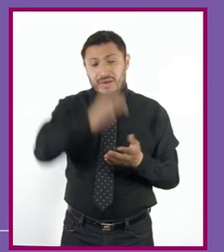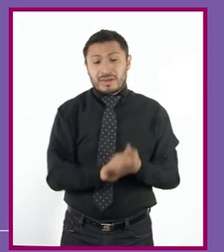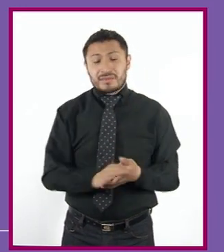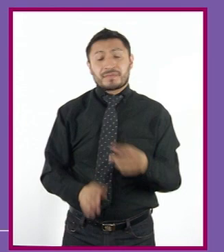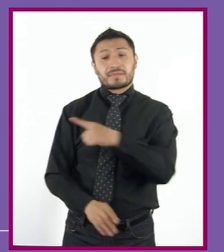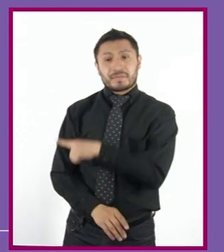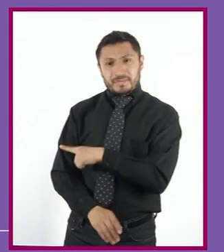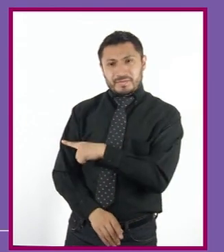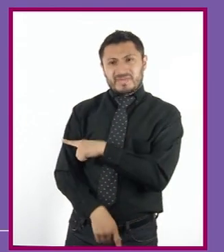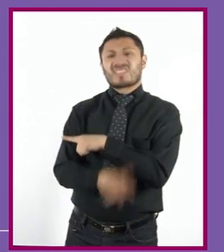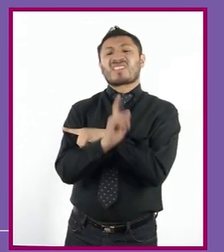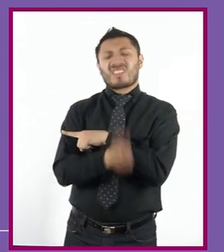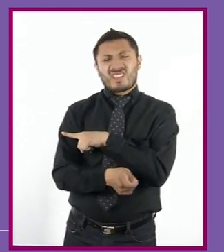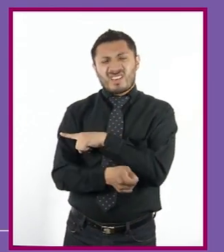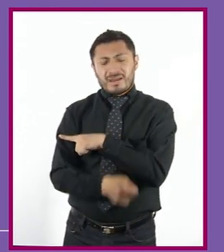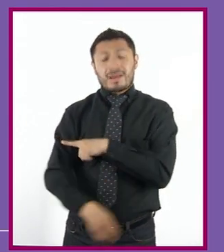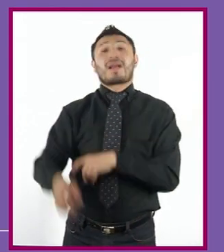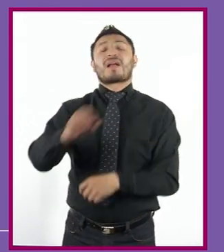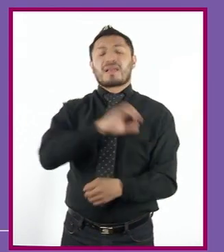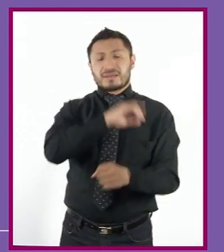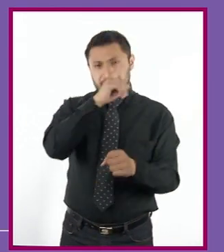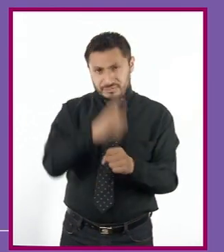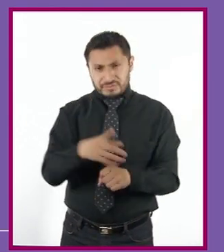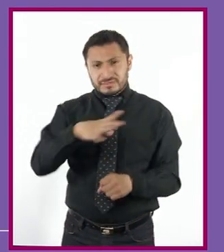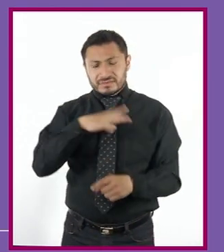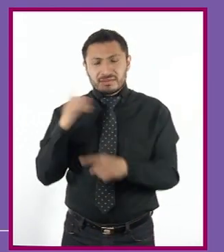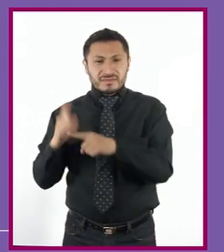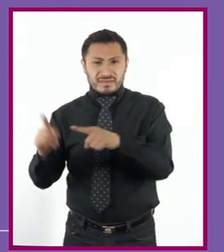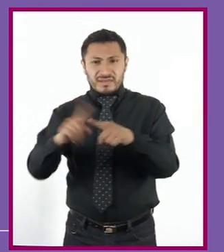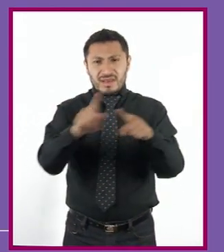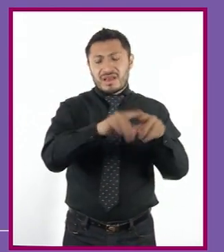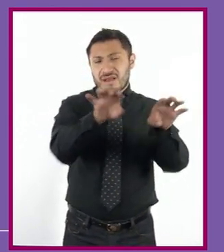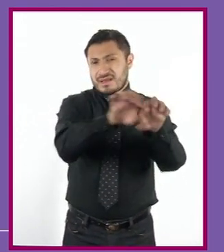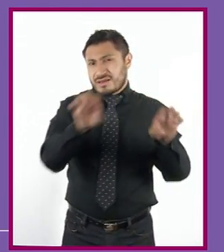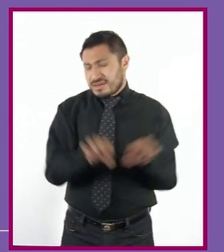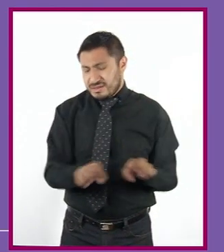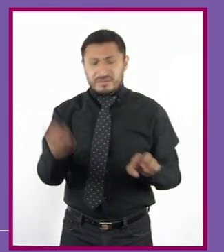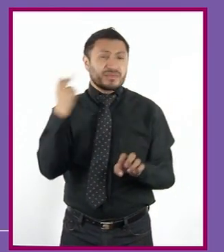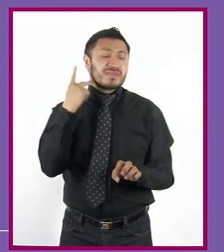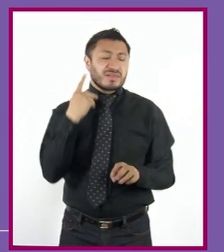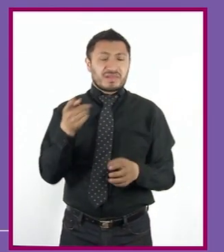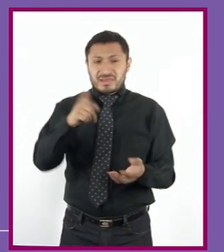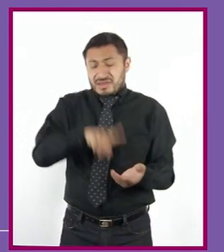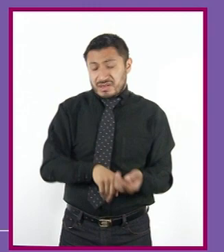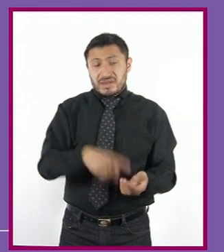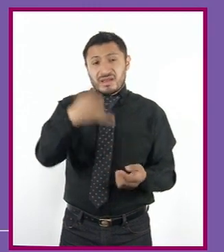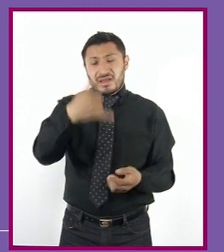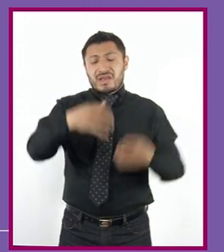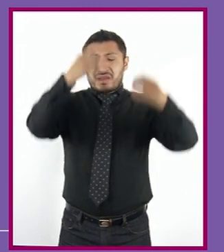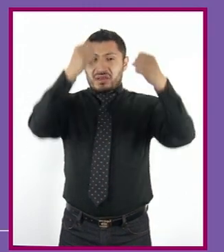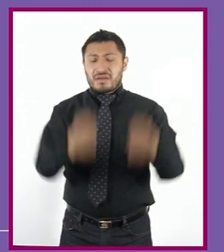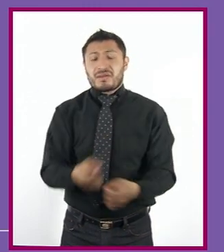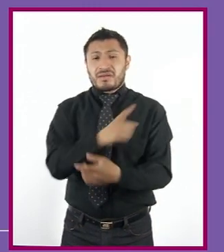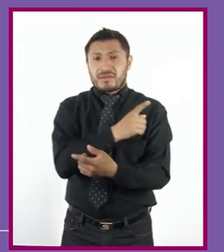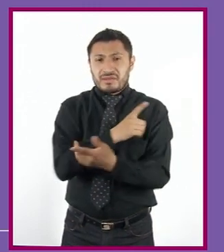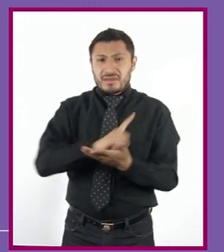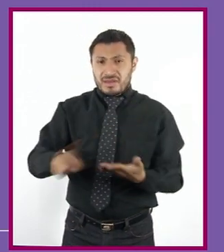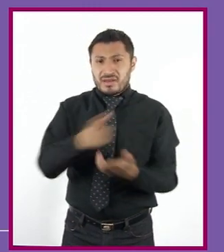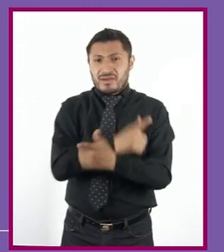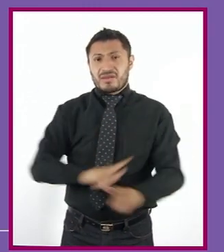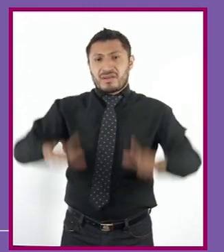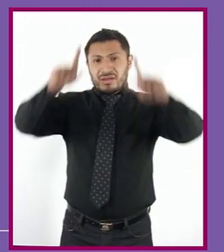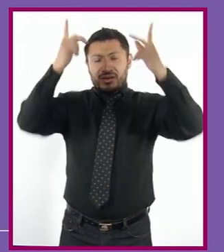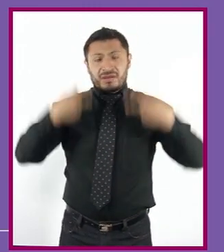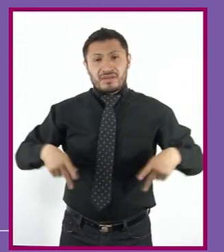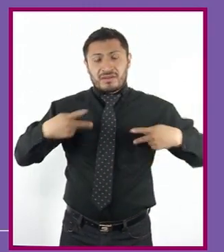Multipartidismo, que se refiere a la posibilidad de existencia de diversos partidos políticos y garantía de los derechos y las libertades de las